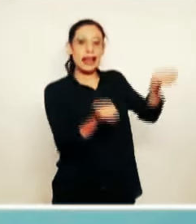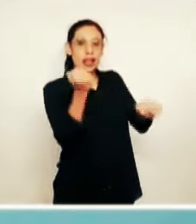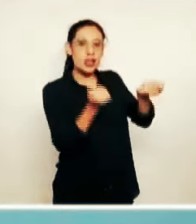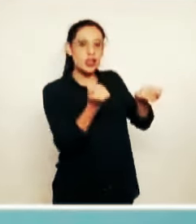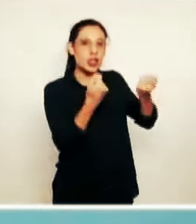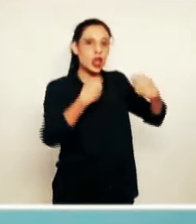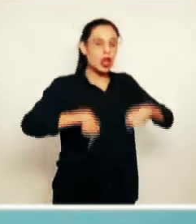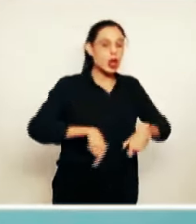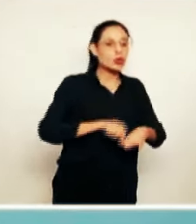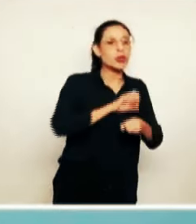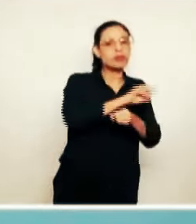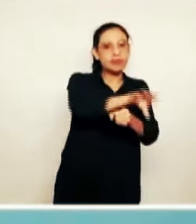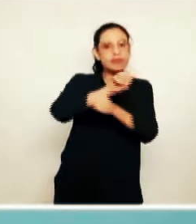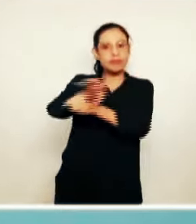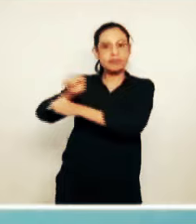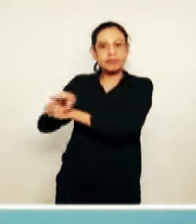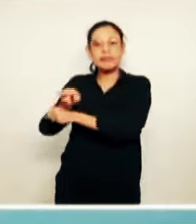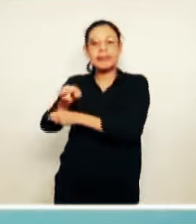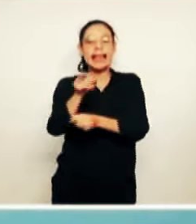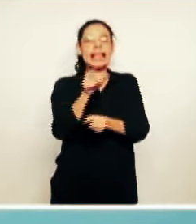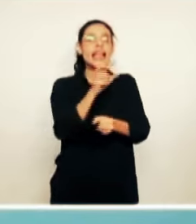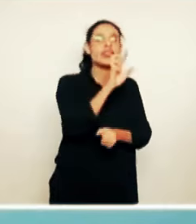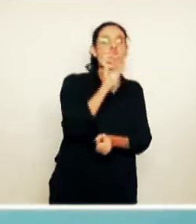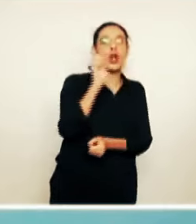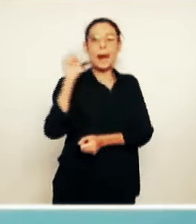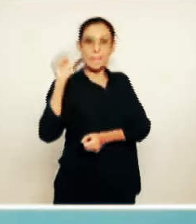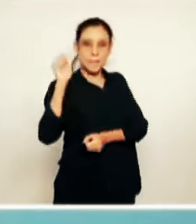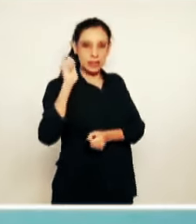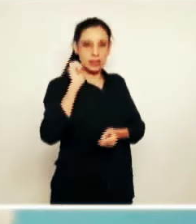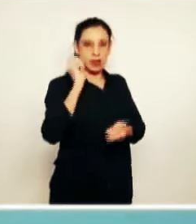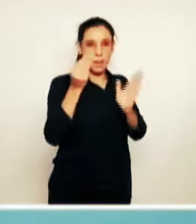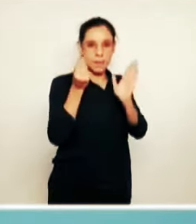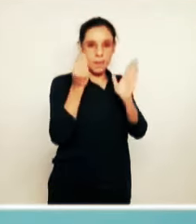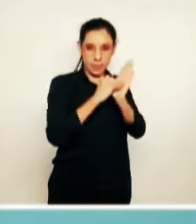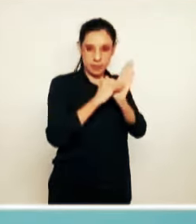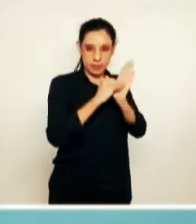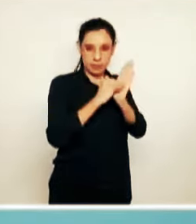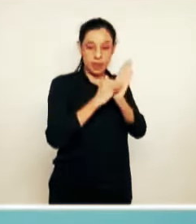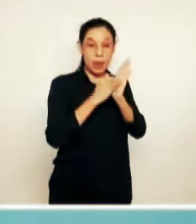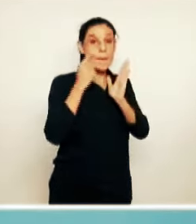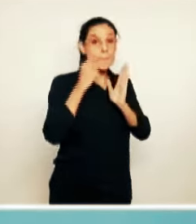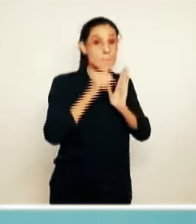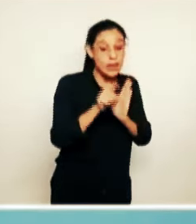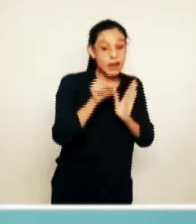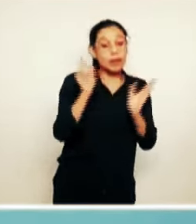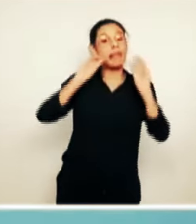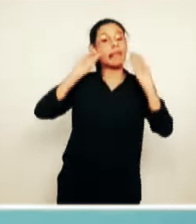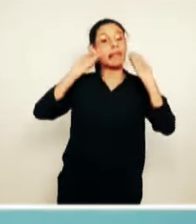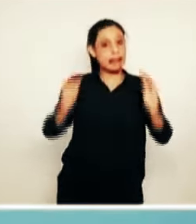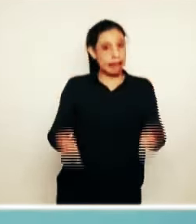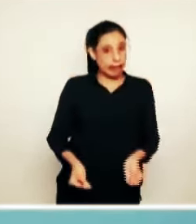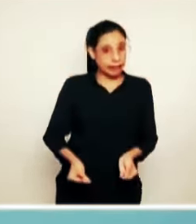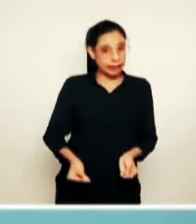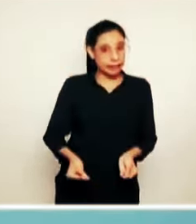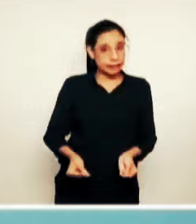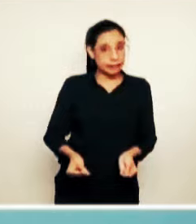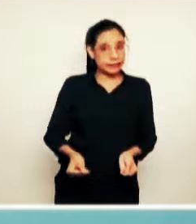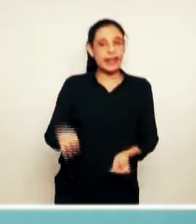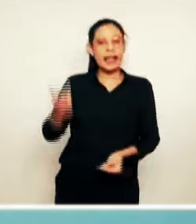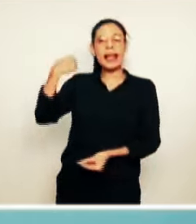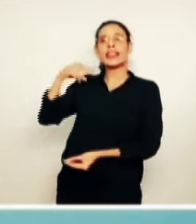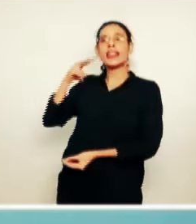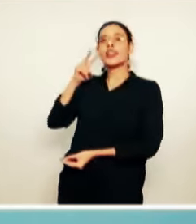y es la distribución. Bien, cuando se cae la convertibilidad, esto ya se decide en el